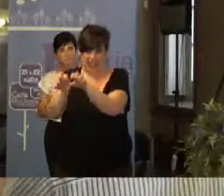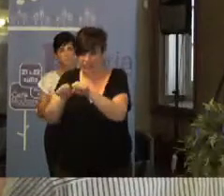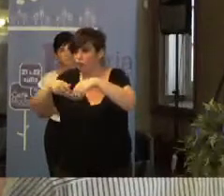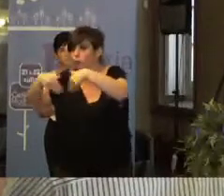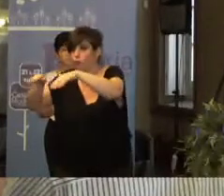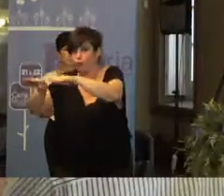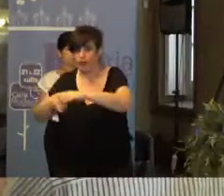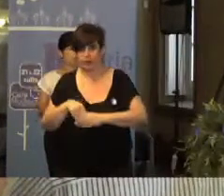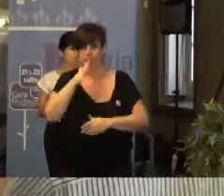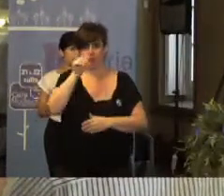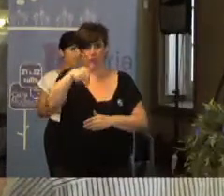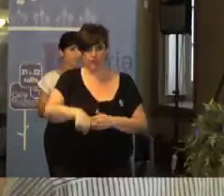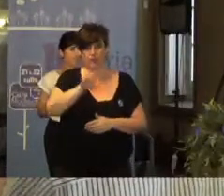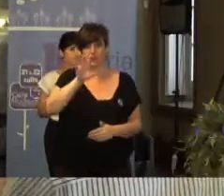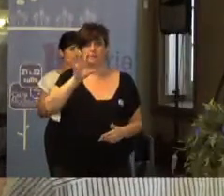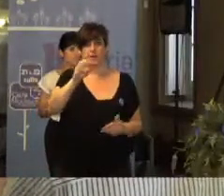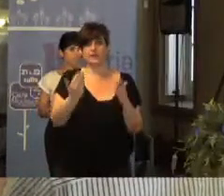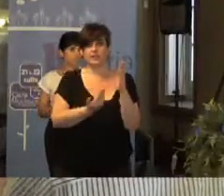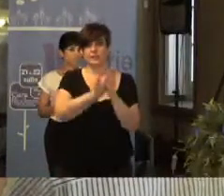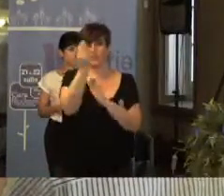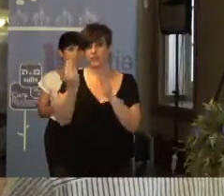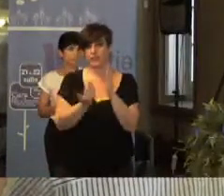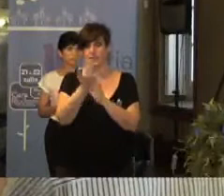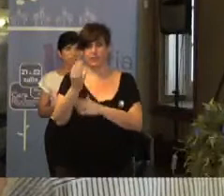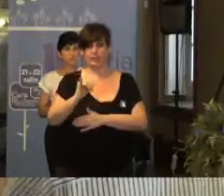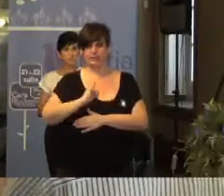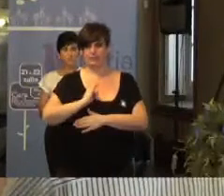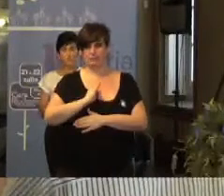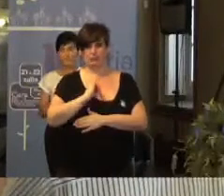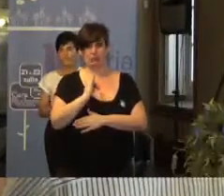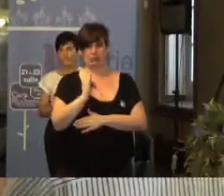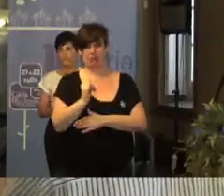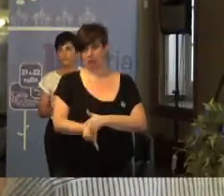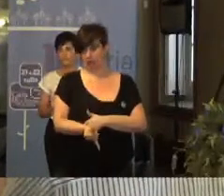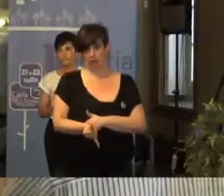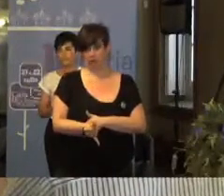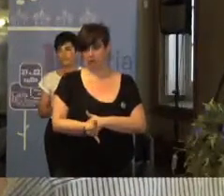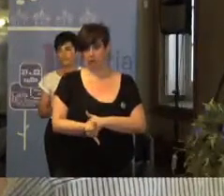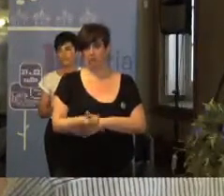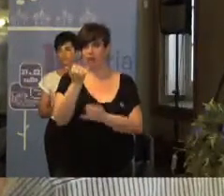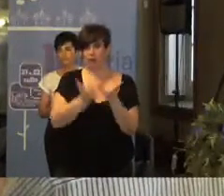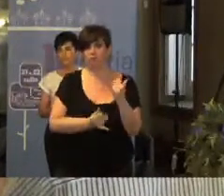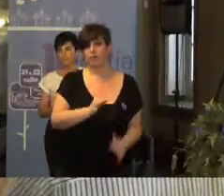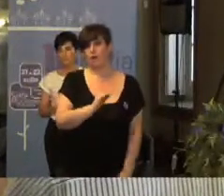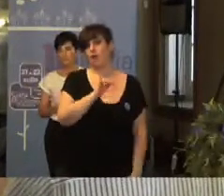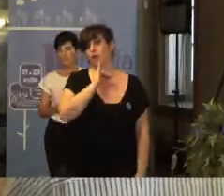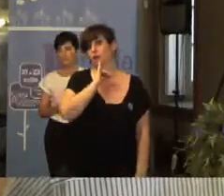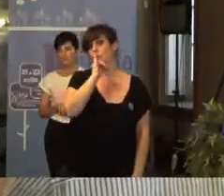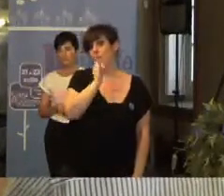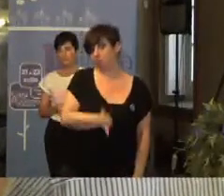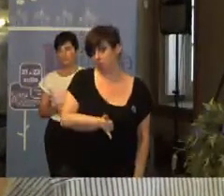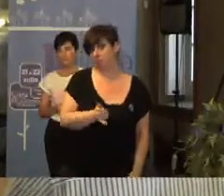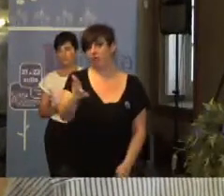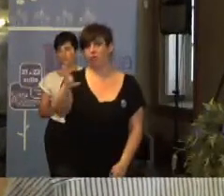este país está perdendo cada día máis identidade, está perdendo o idioma, está perdendo